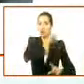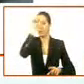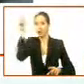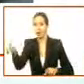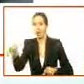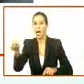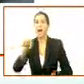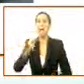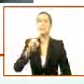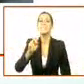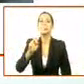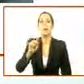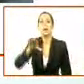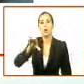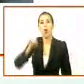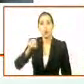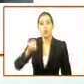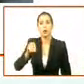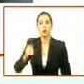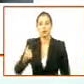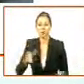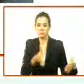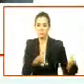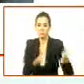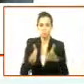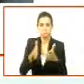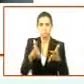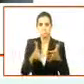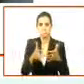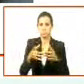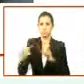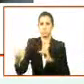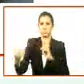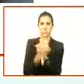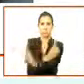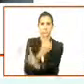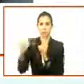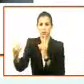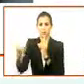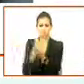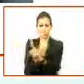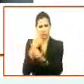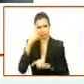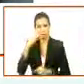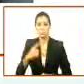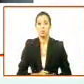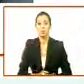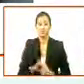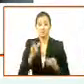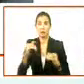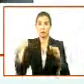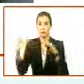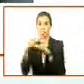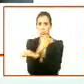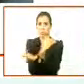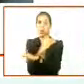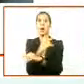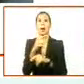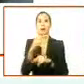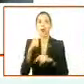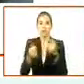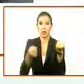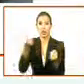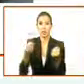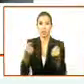la ciudad de Anaco en un canal de contraflujo donde ya los vehículos tanto livianos como